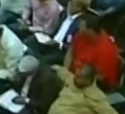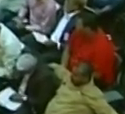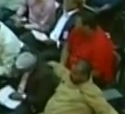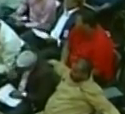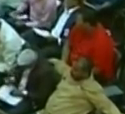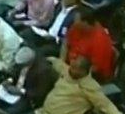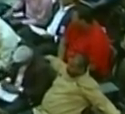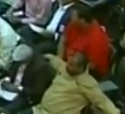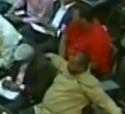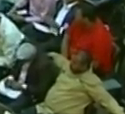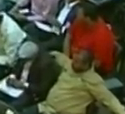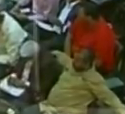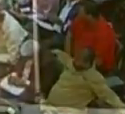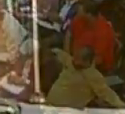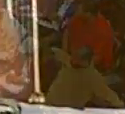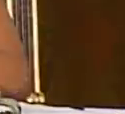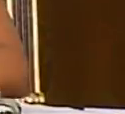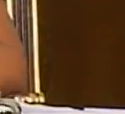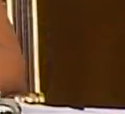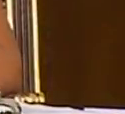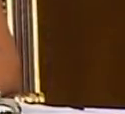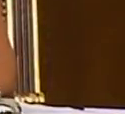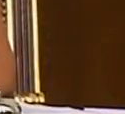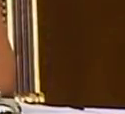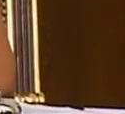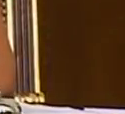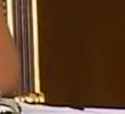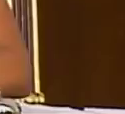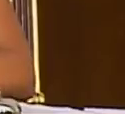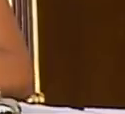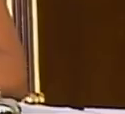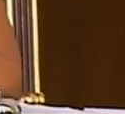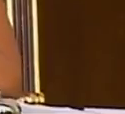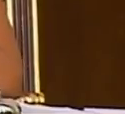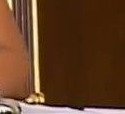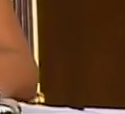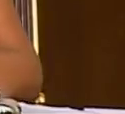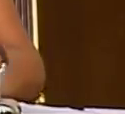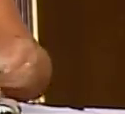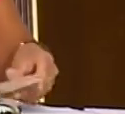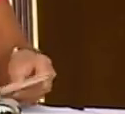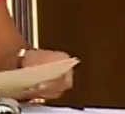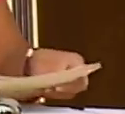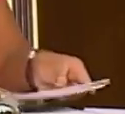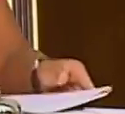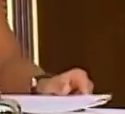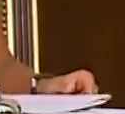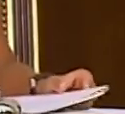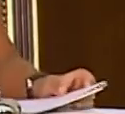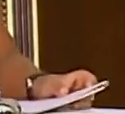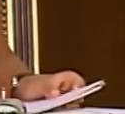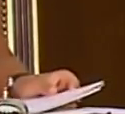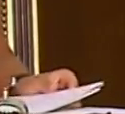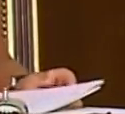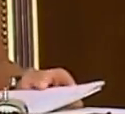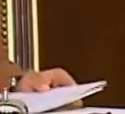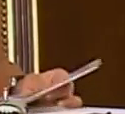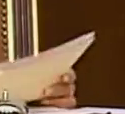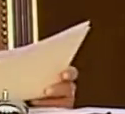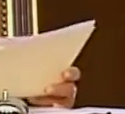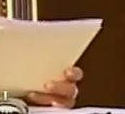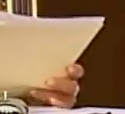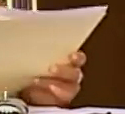primero que nada, y voy a nombrar a cada uno de los integrantes de la Junta Directiva porque tienen un merecido